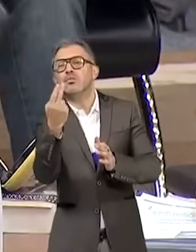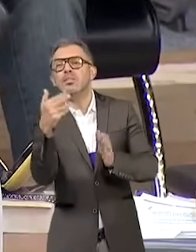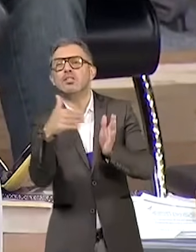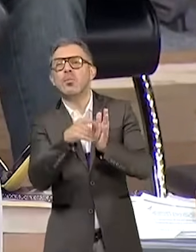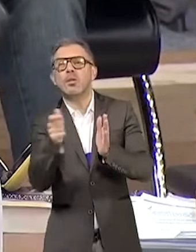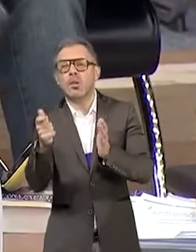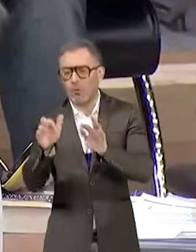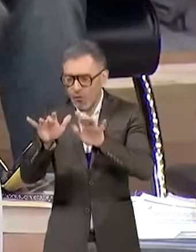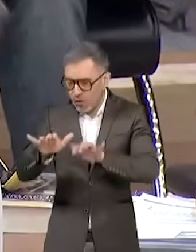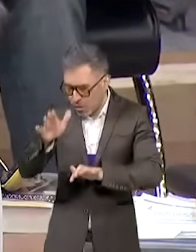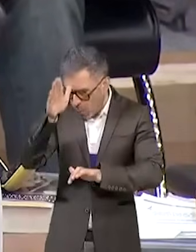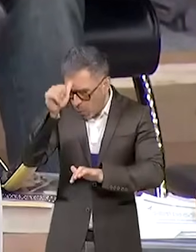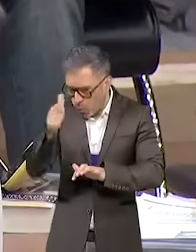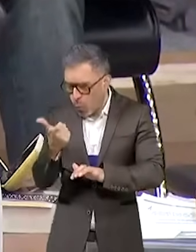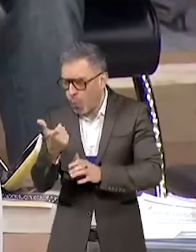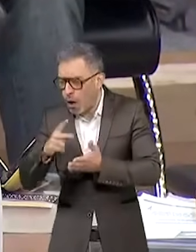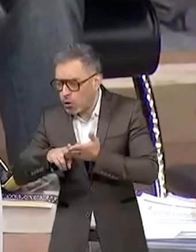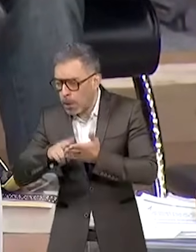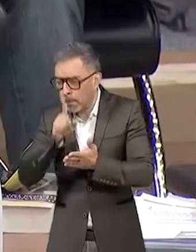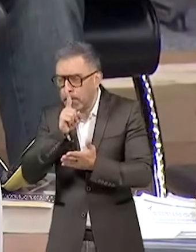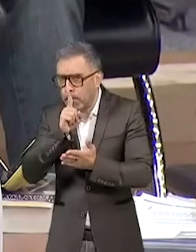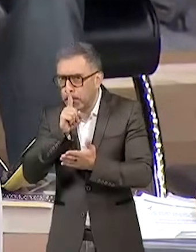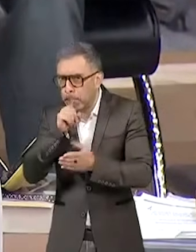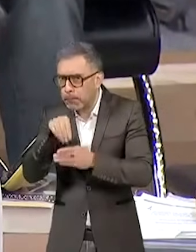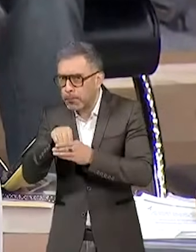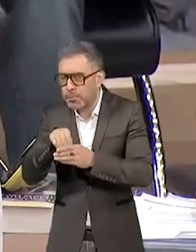monto. La consejera presidente no